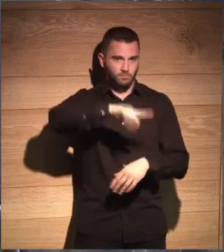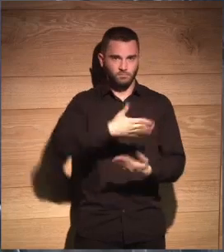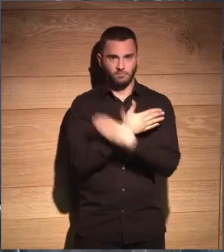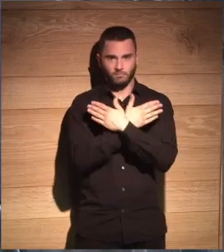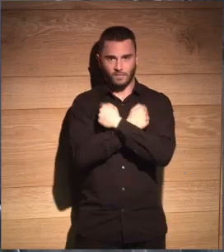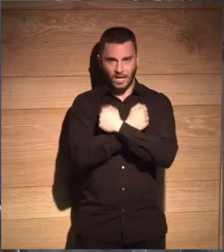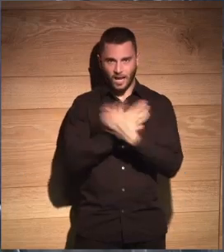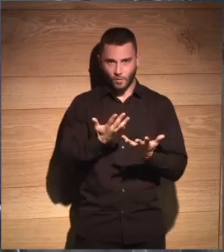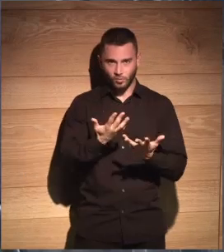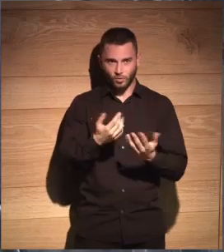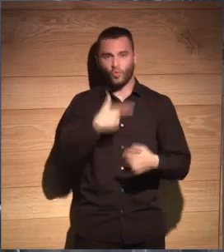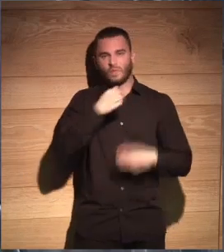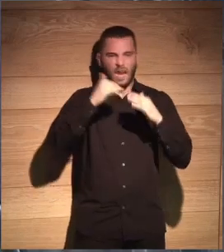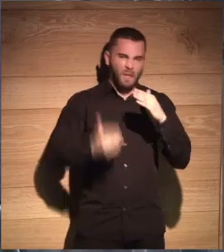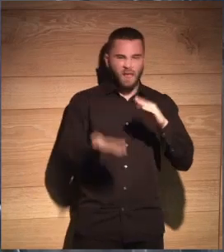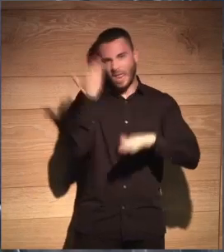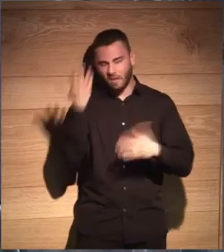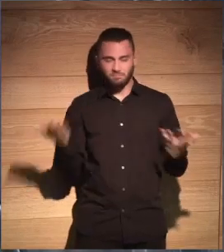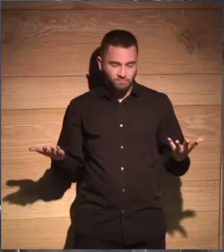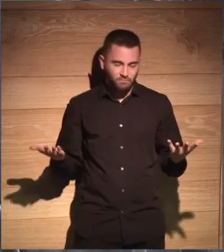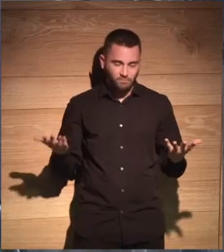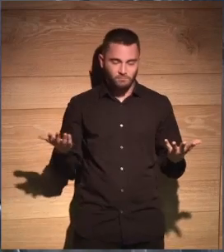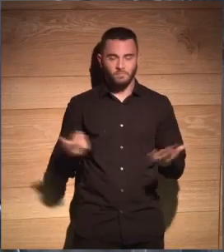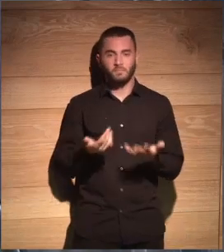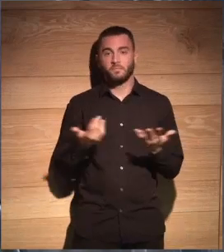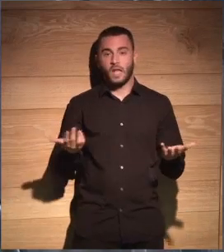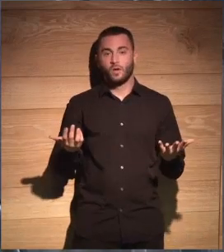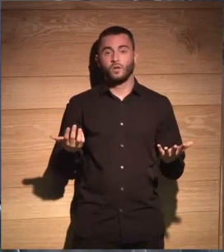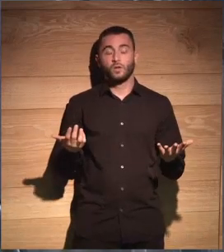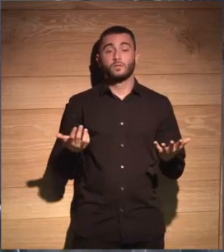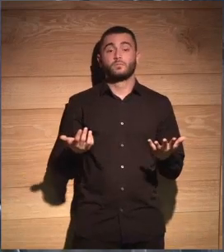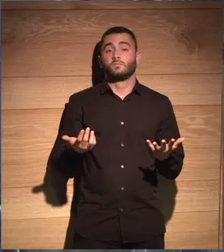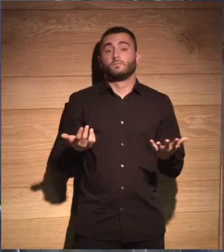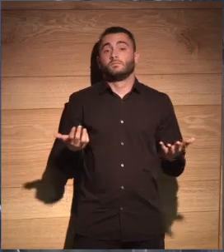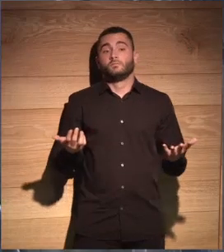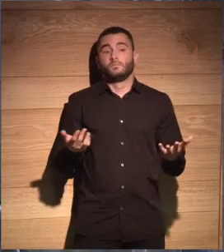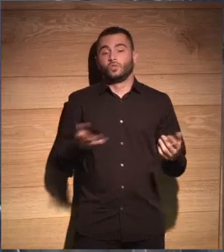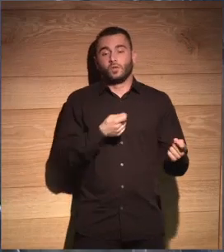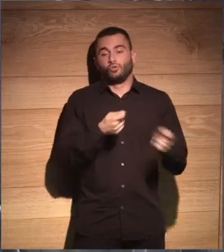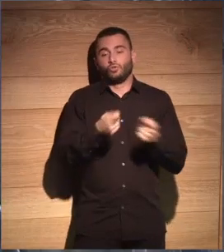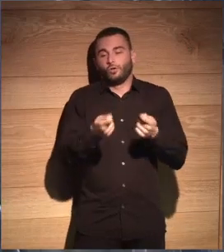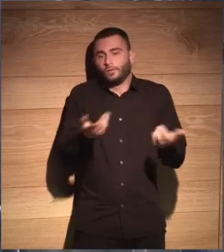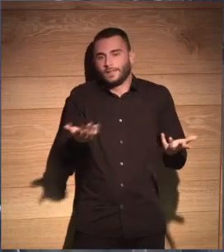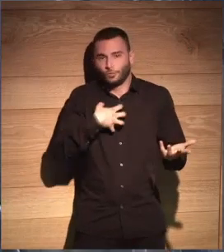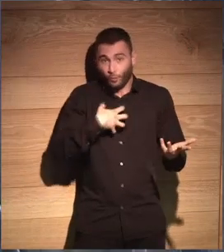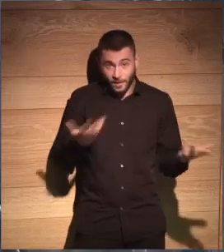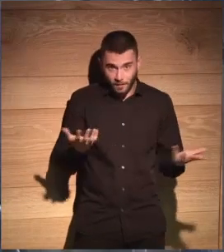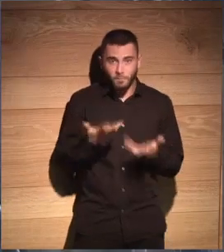bueno, luego te podrá gustar más o menos, o eso ya pues se te sale un poco de control normalmente.